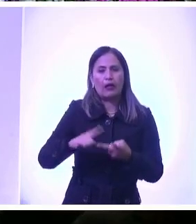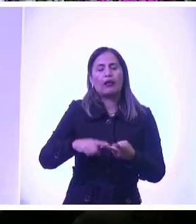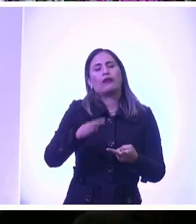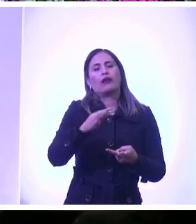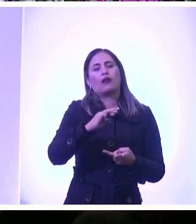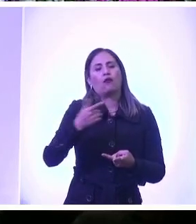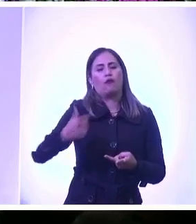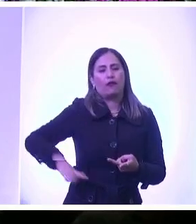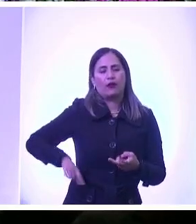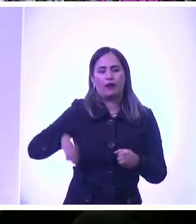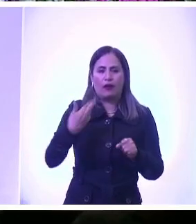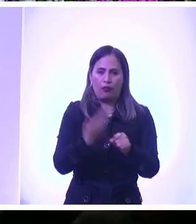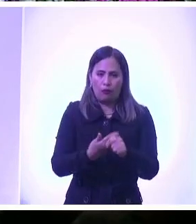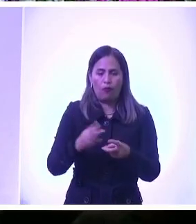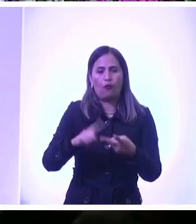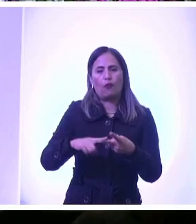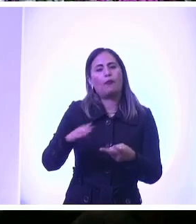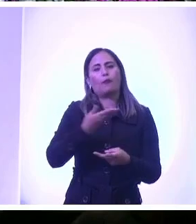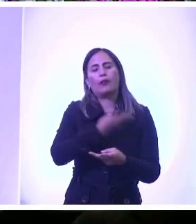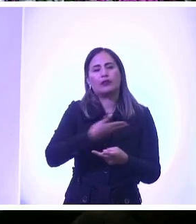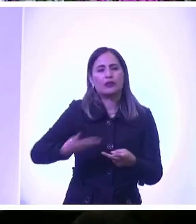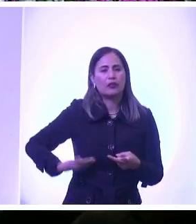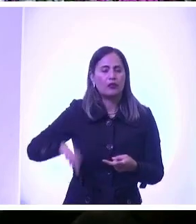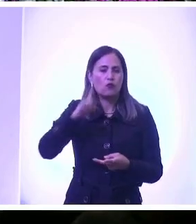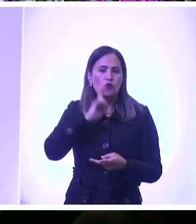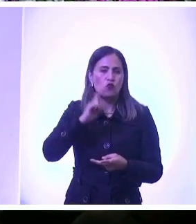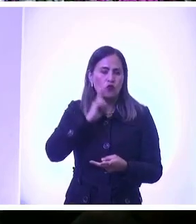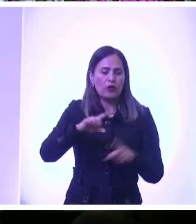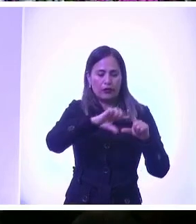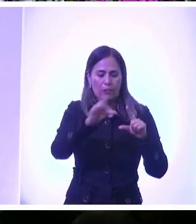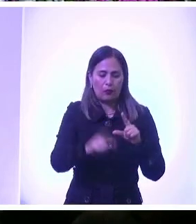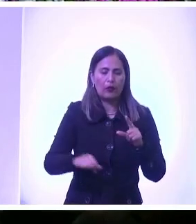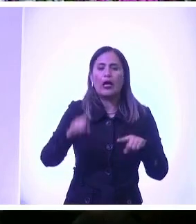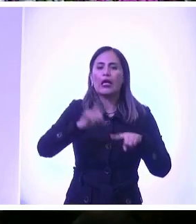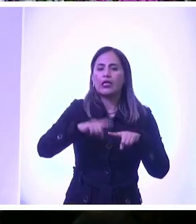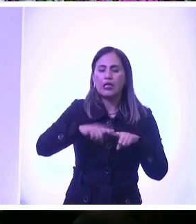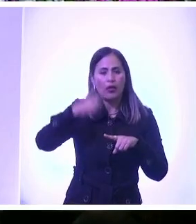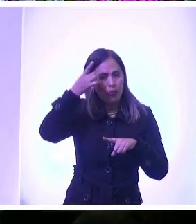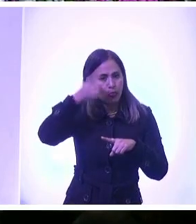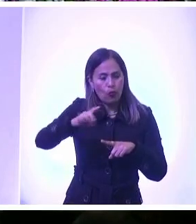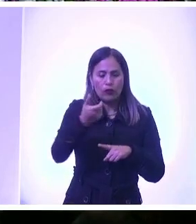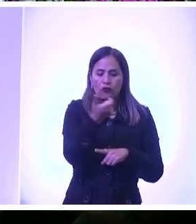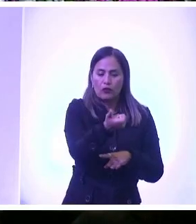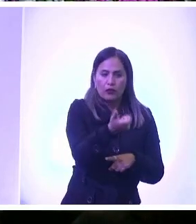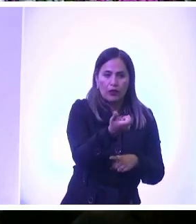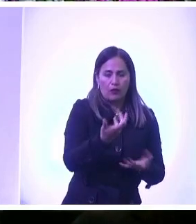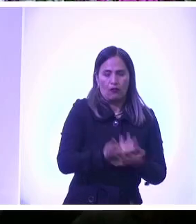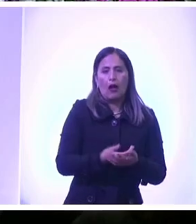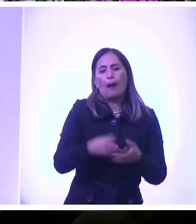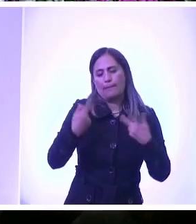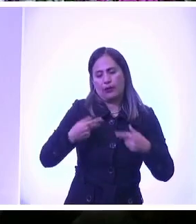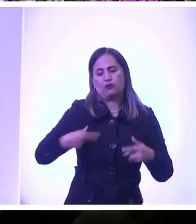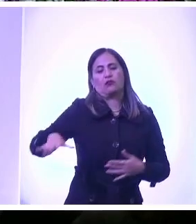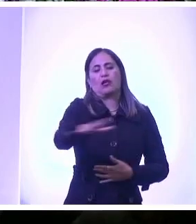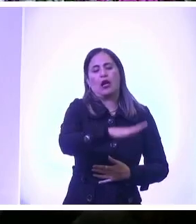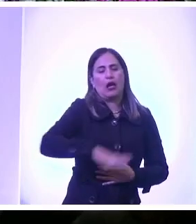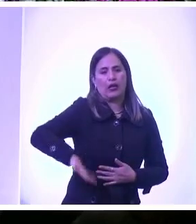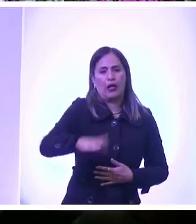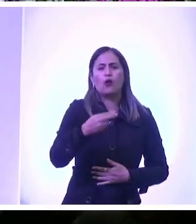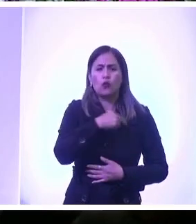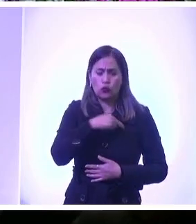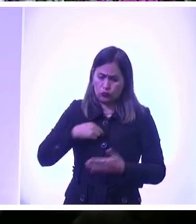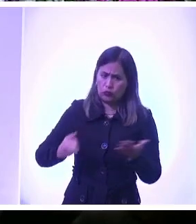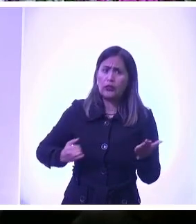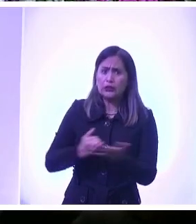presidenta de la República etcétera es del pueblo Entonces nosotros debemos de decir en qué se usa o no se usa porque al final del